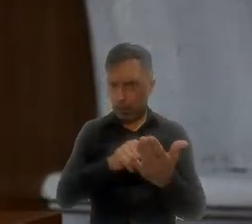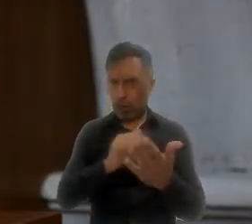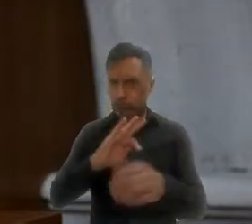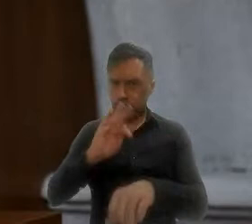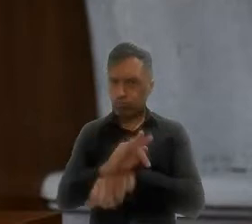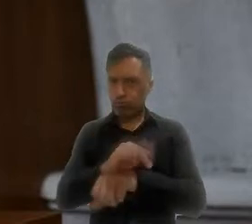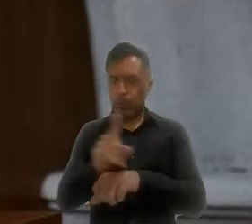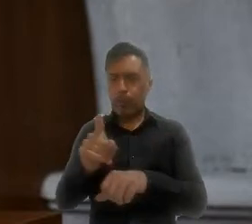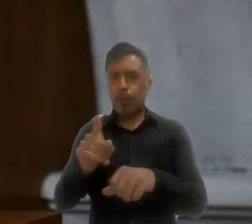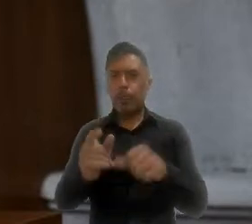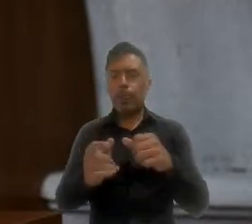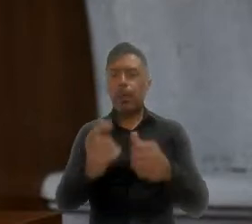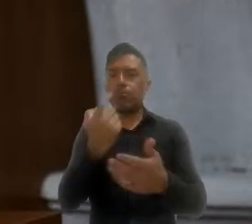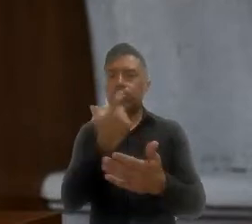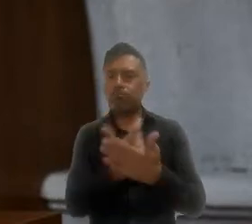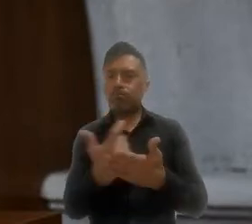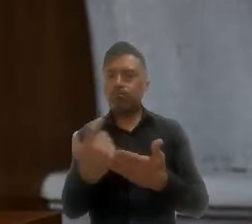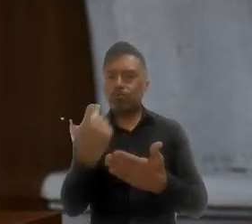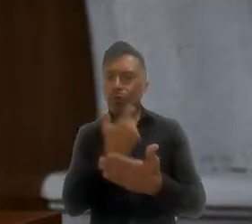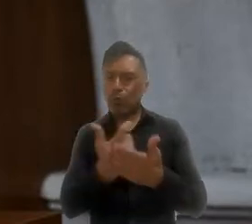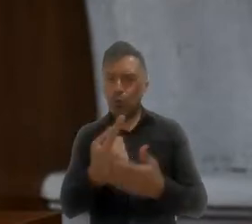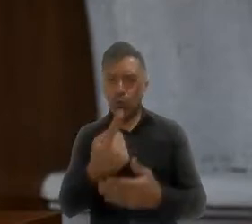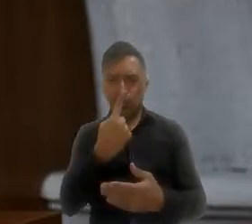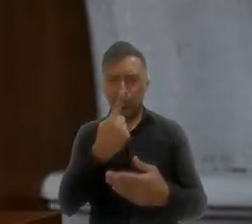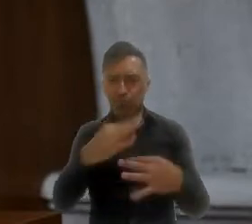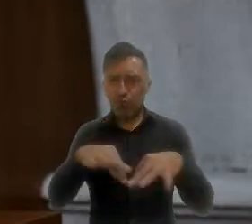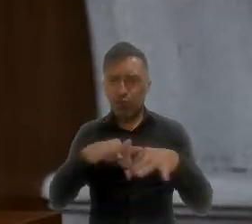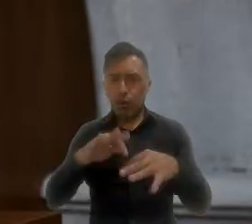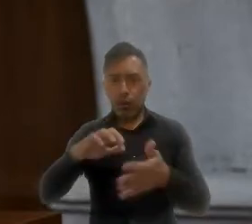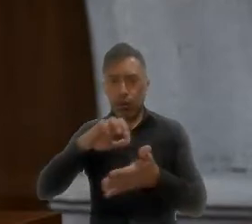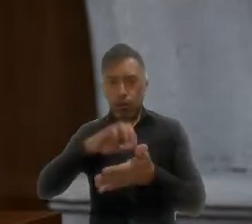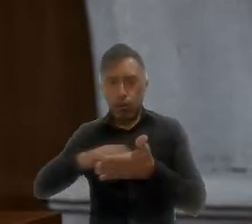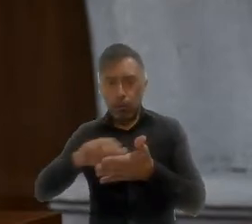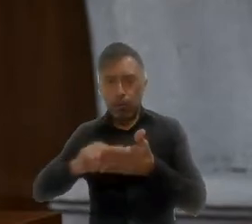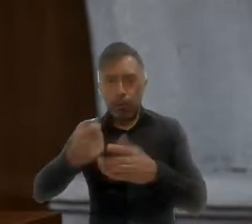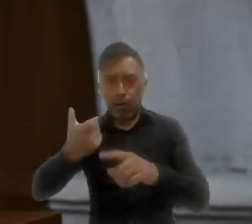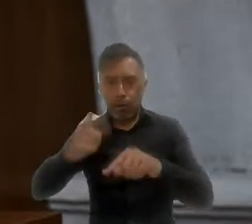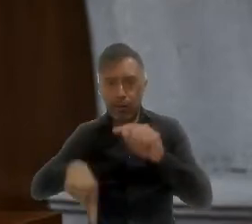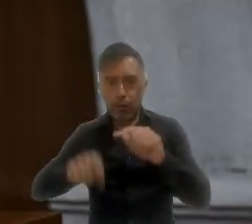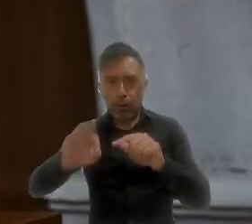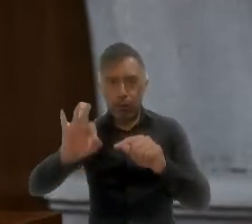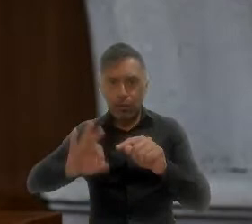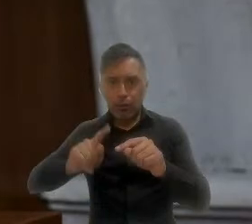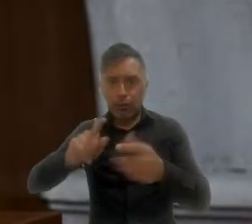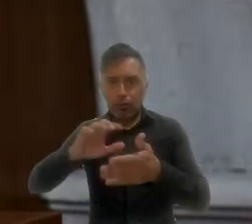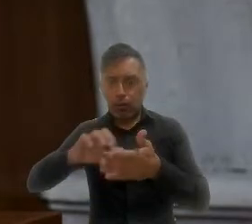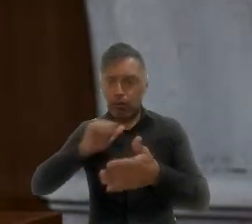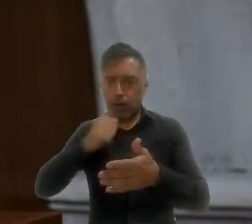del salario sobre cualquier otra erogación por parte de las dependencias públicas.